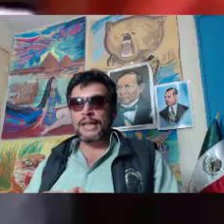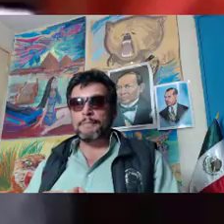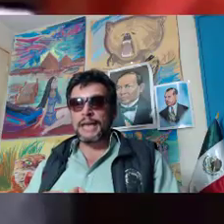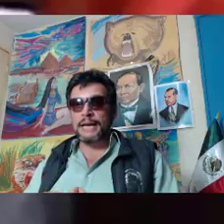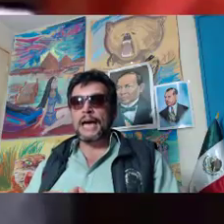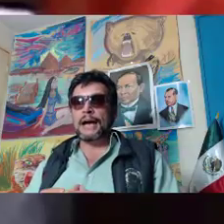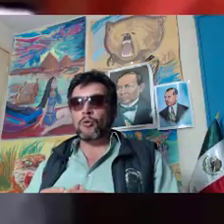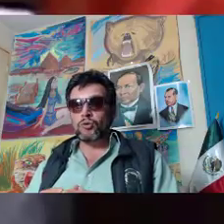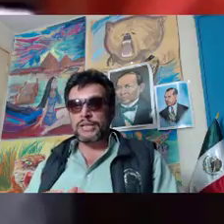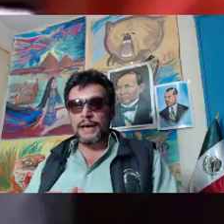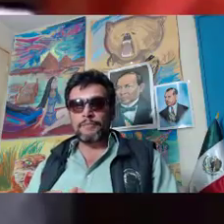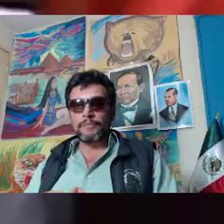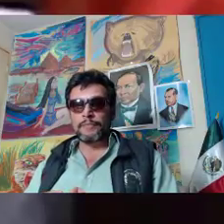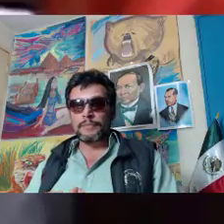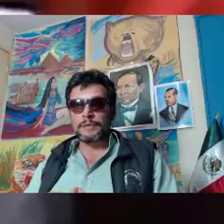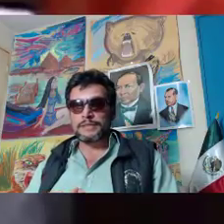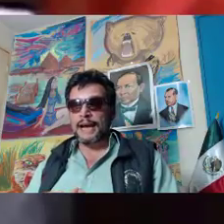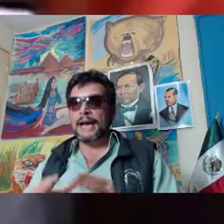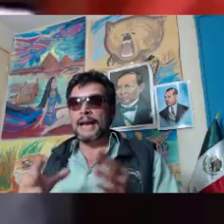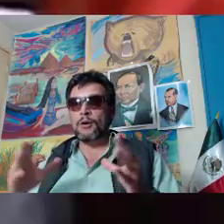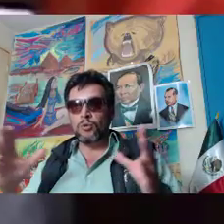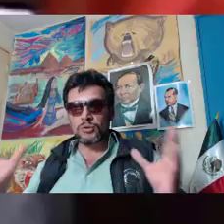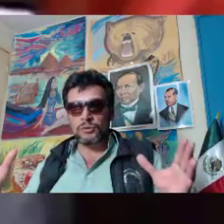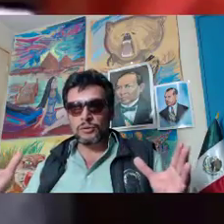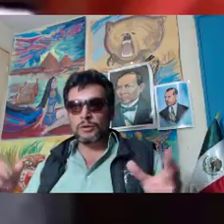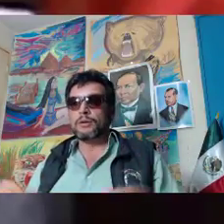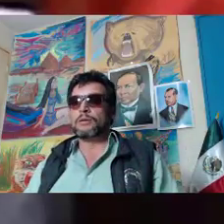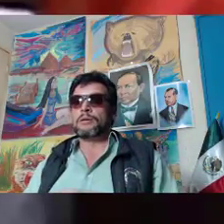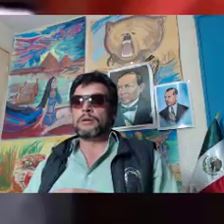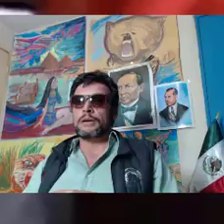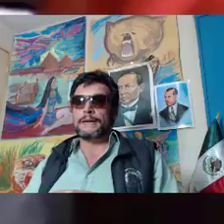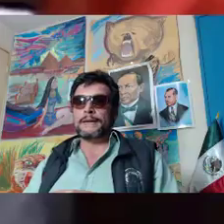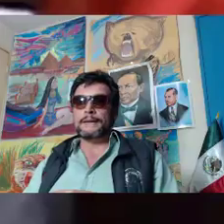a que eso también acusa, saca a la luz,